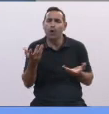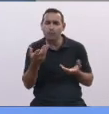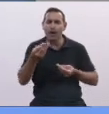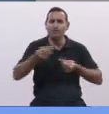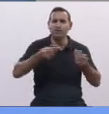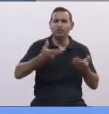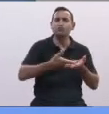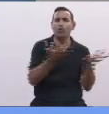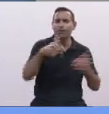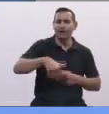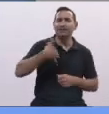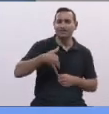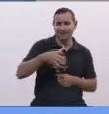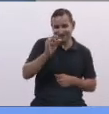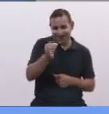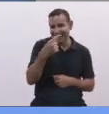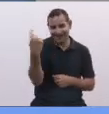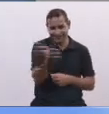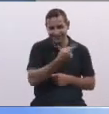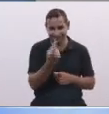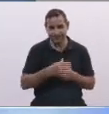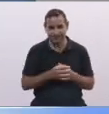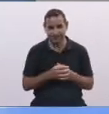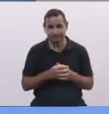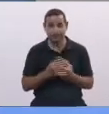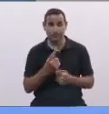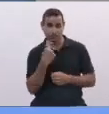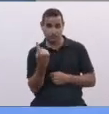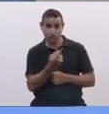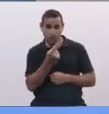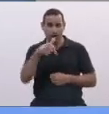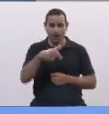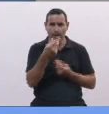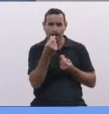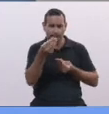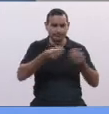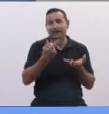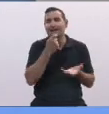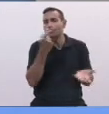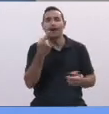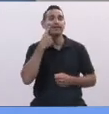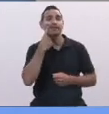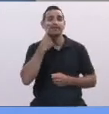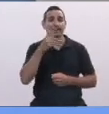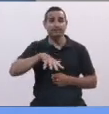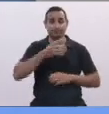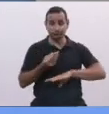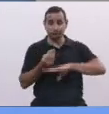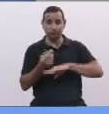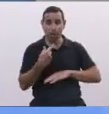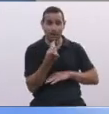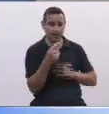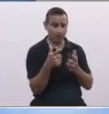la administración pública en la Argentina. Si nosotros estamos administrando una intendencia, cuando nos